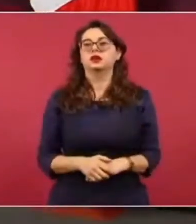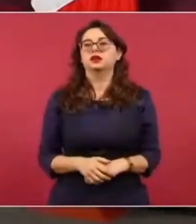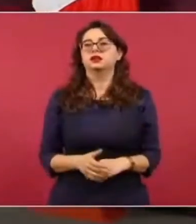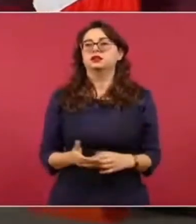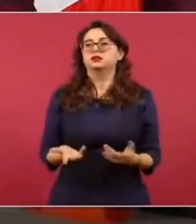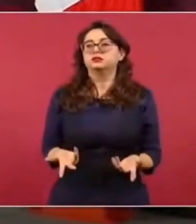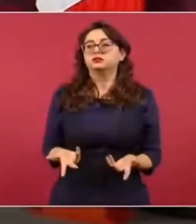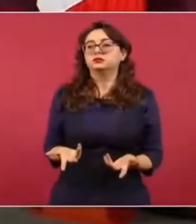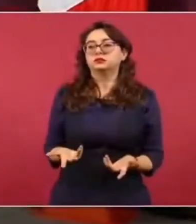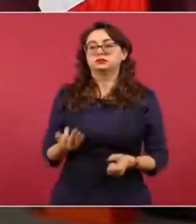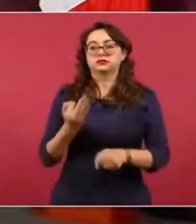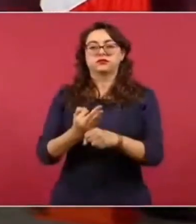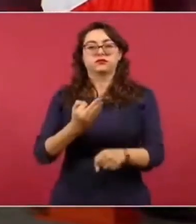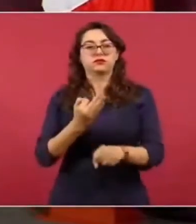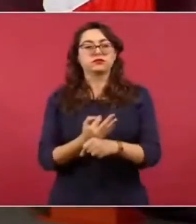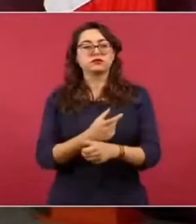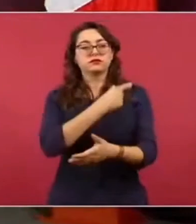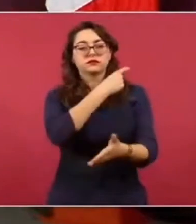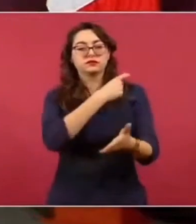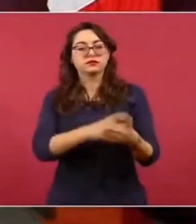120 mil,